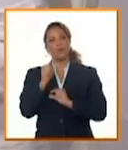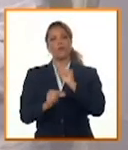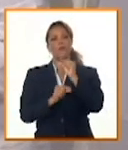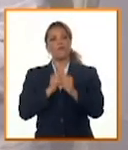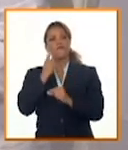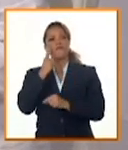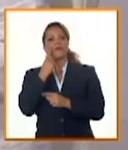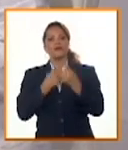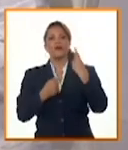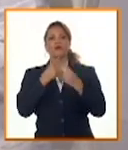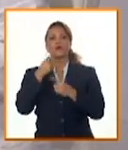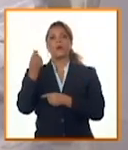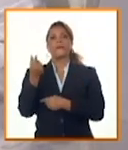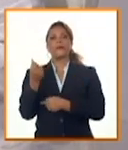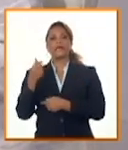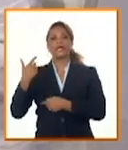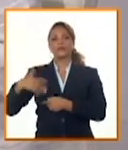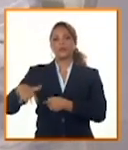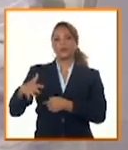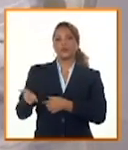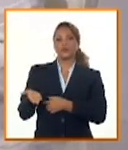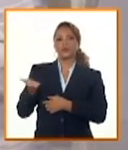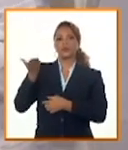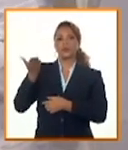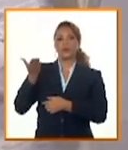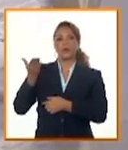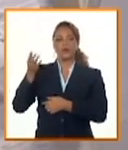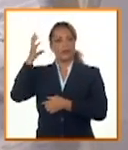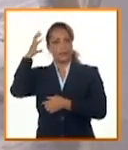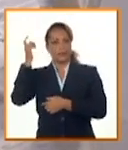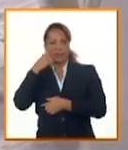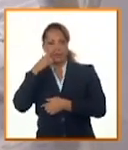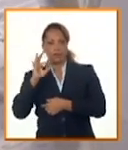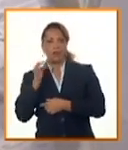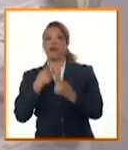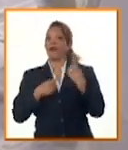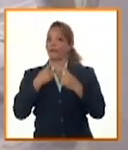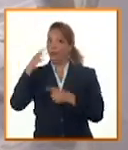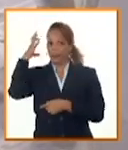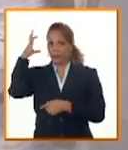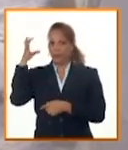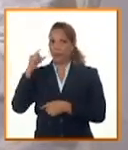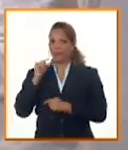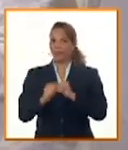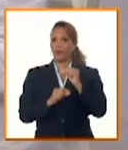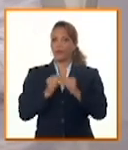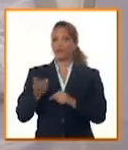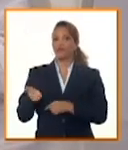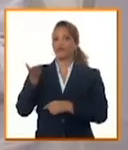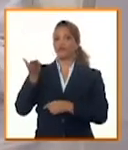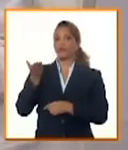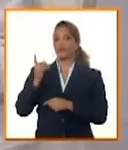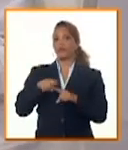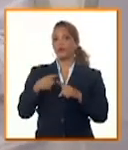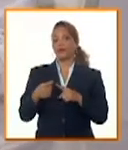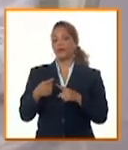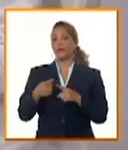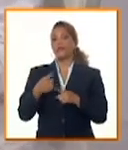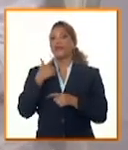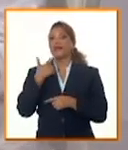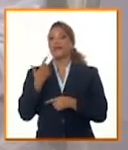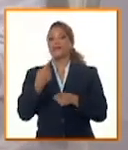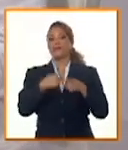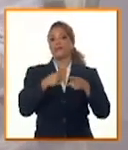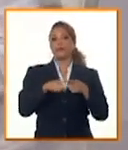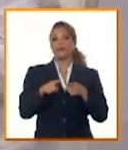determinados precios suben no los precios estatales Aunque haya algunos precios estatales que han tenido que subir como consecuencia del encarecimiento de